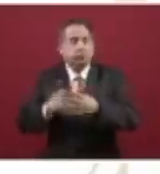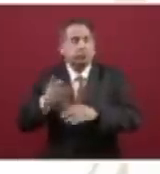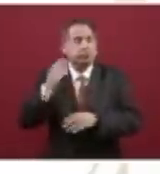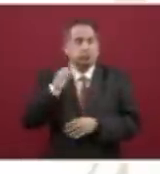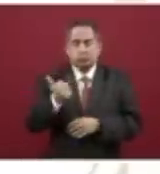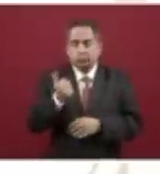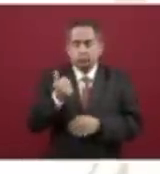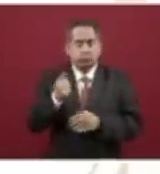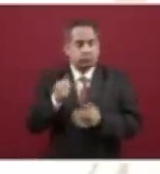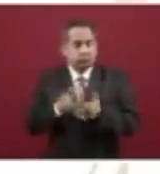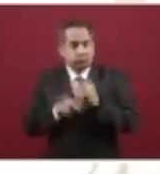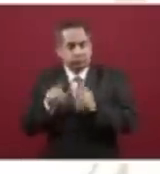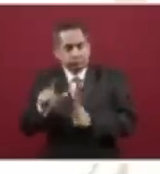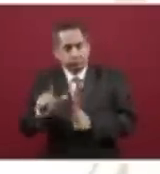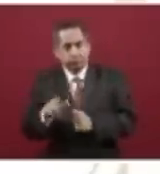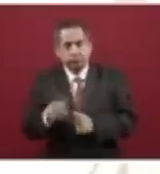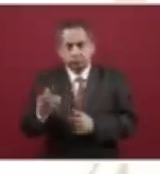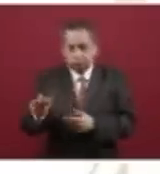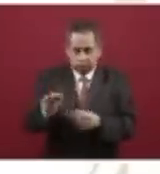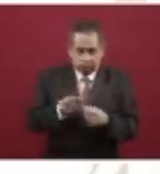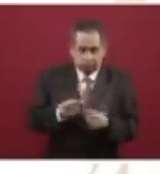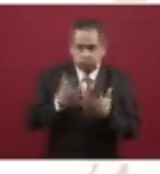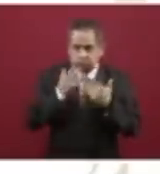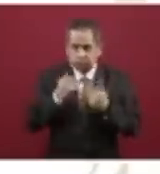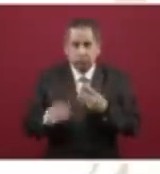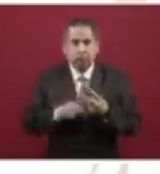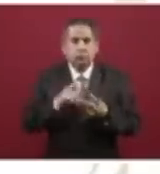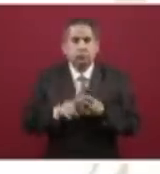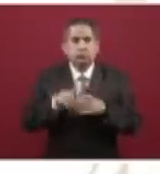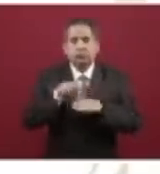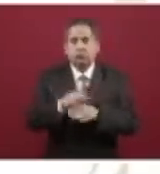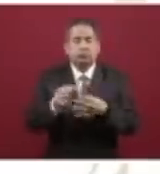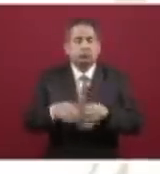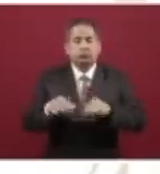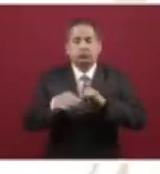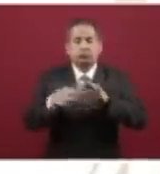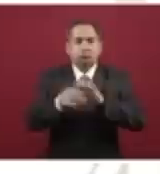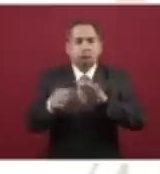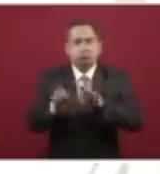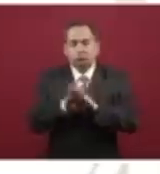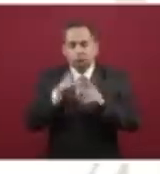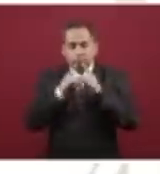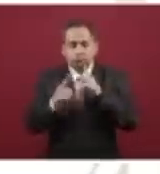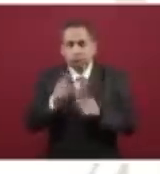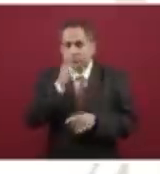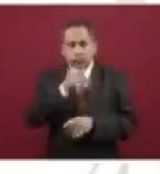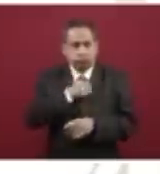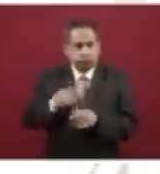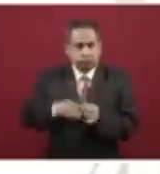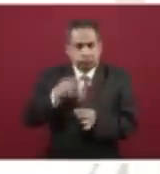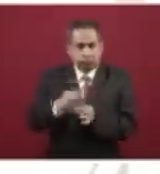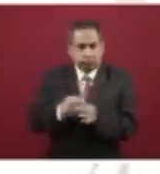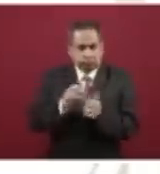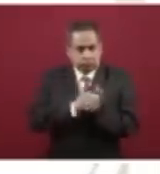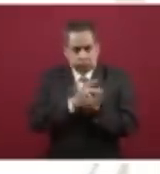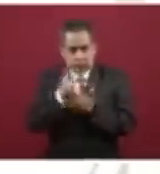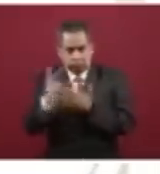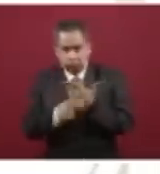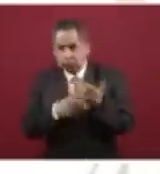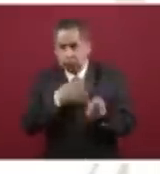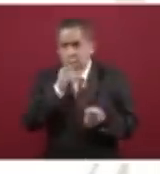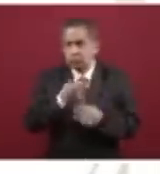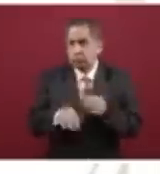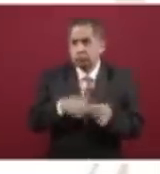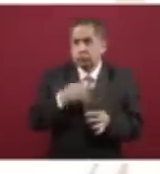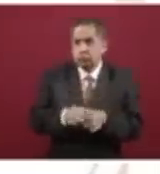17 y la última en mayo del 18 sobre la imposibilidad de cumplir con el programa general de ejecución por